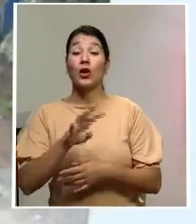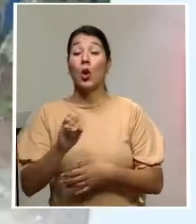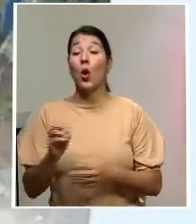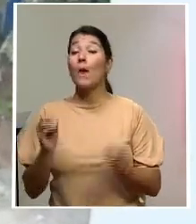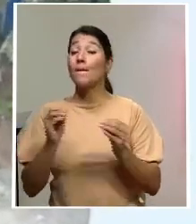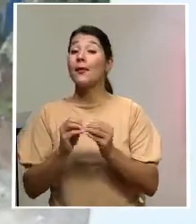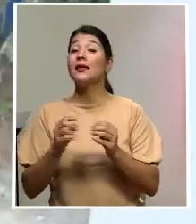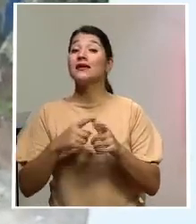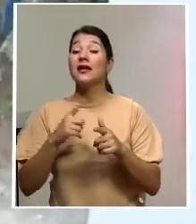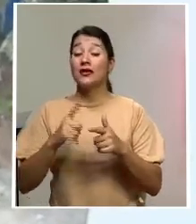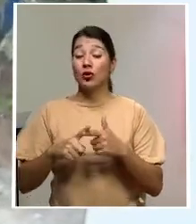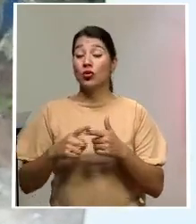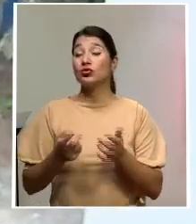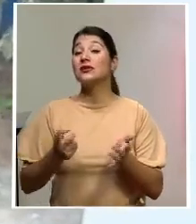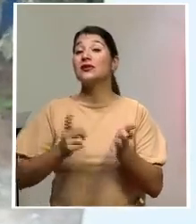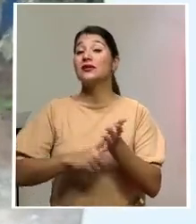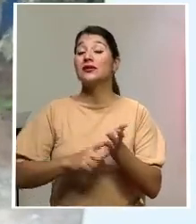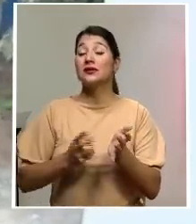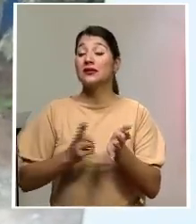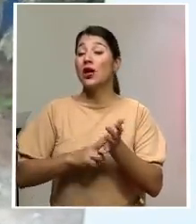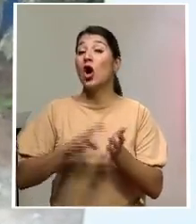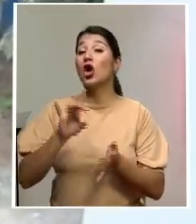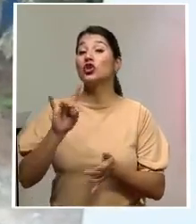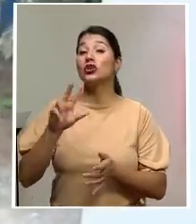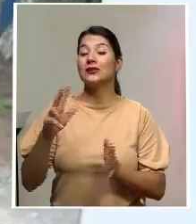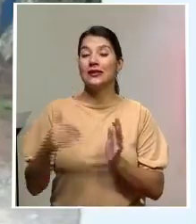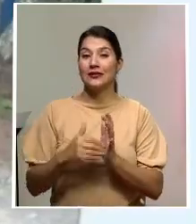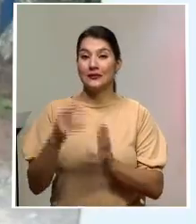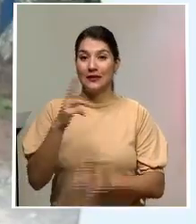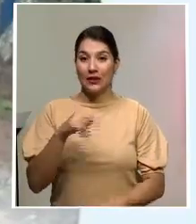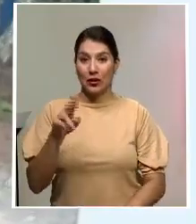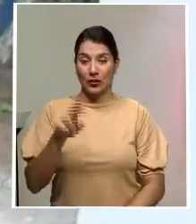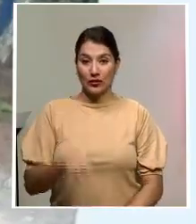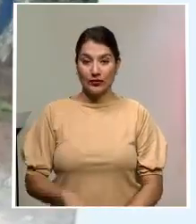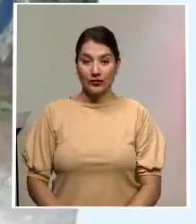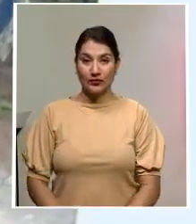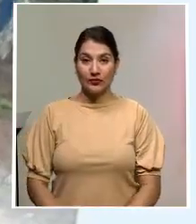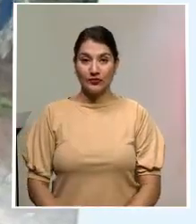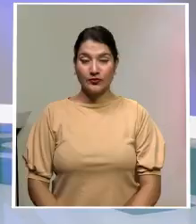más, el monto sube a 83.000 colones.